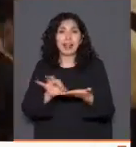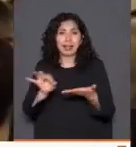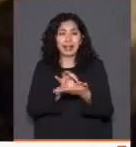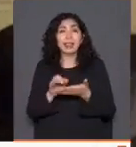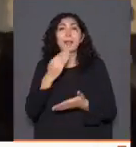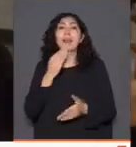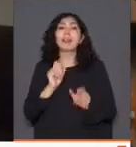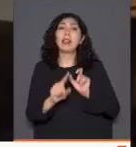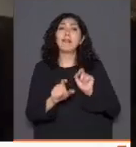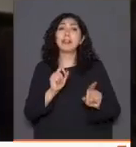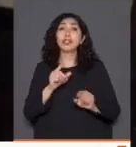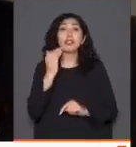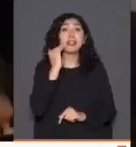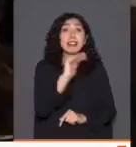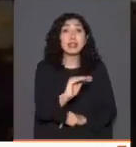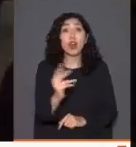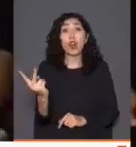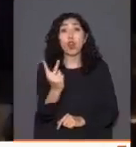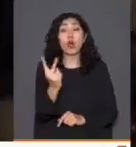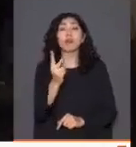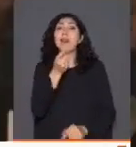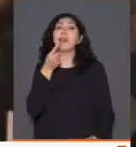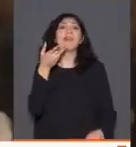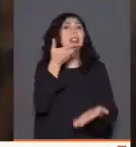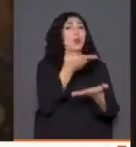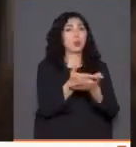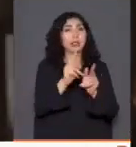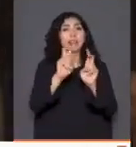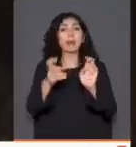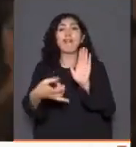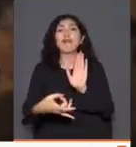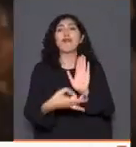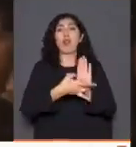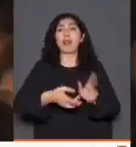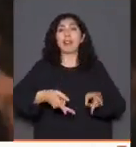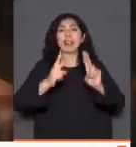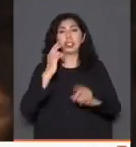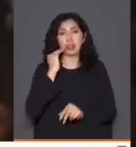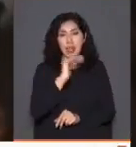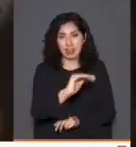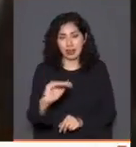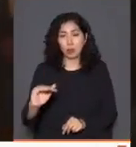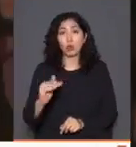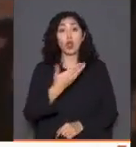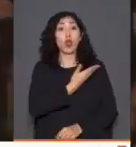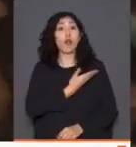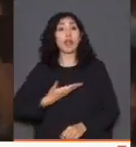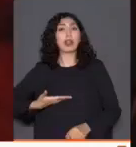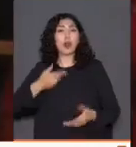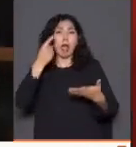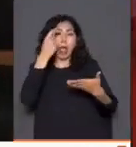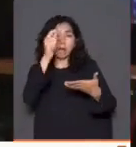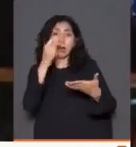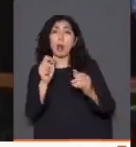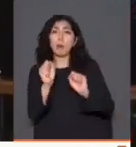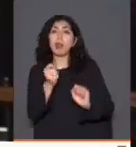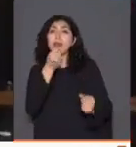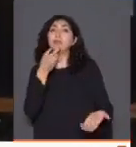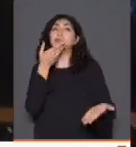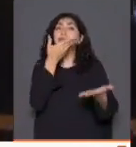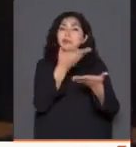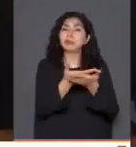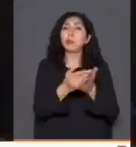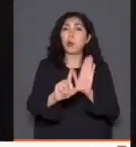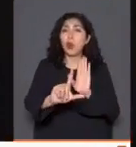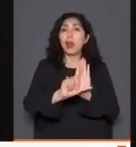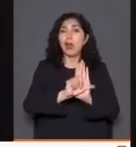niñez denunciarán vulneración a los derechos de la infancia y ofensa al pudor el gobierno evalúa querellarse por ley de seguridad interior del estado